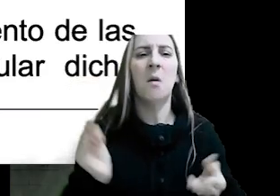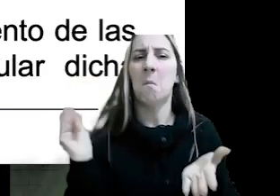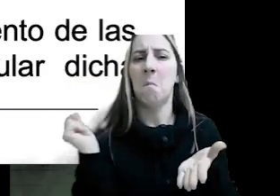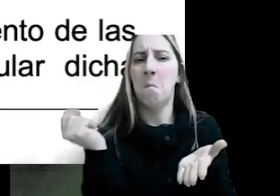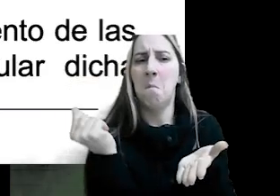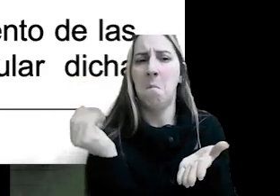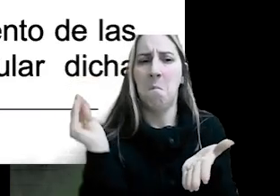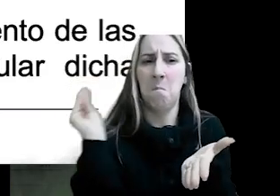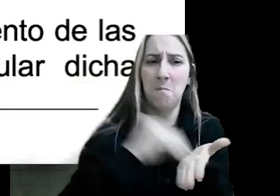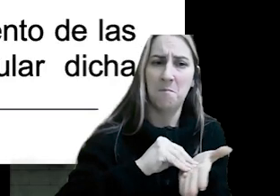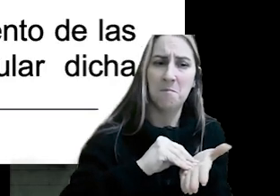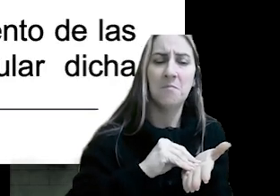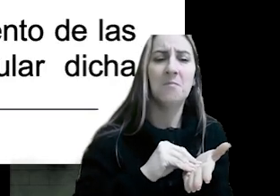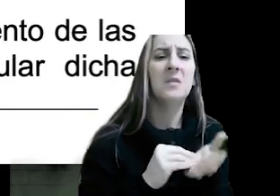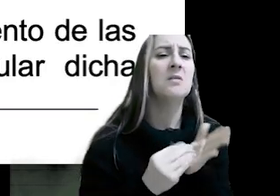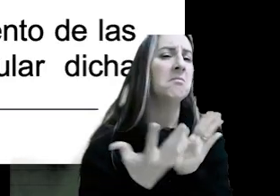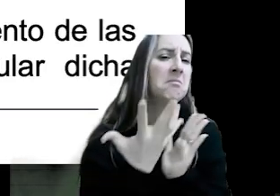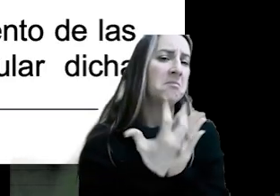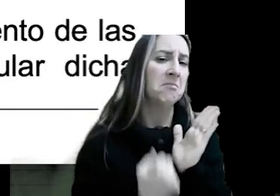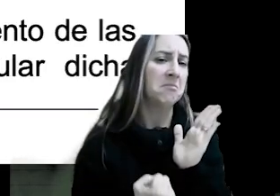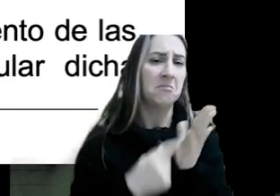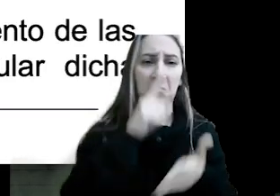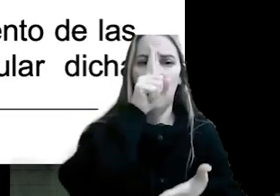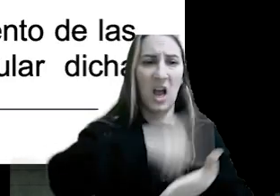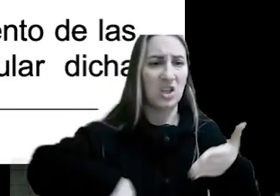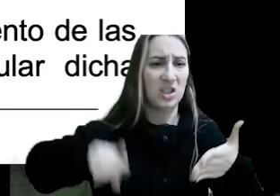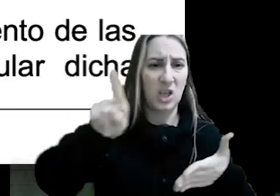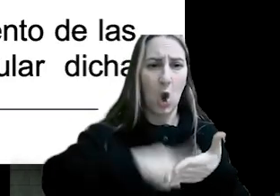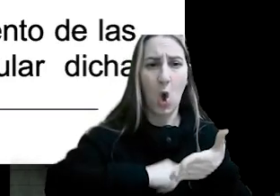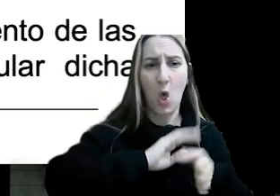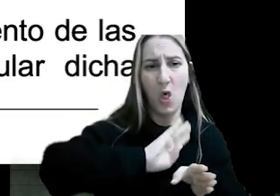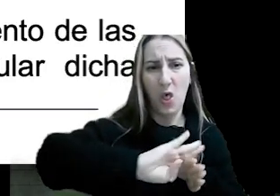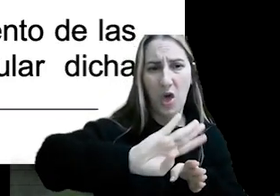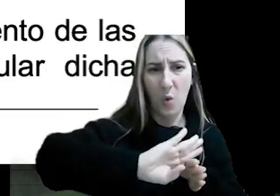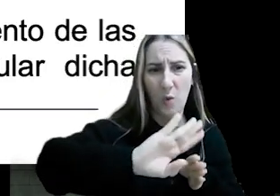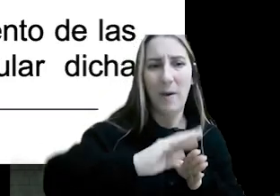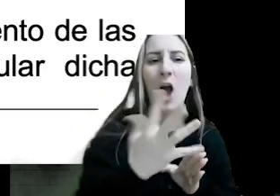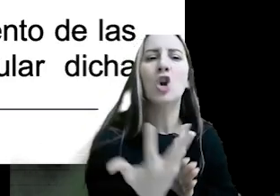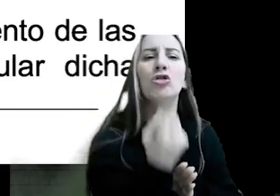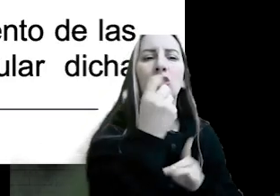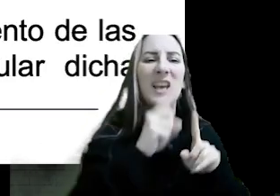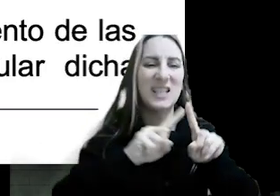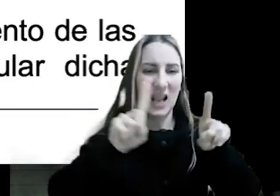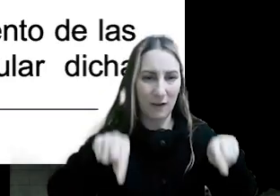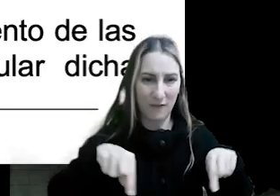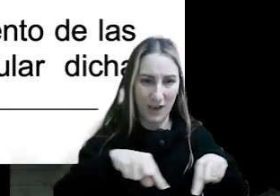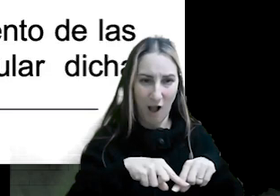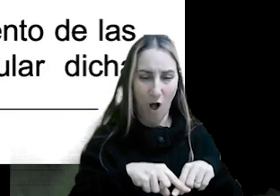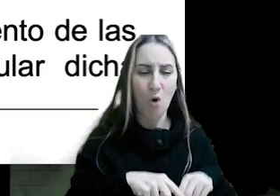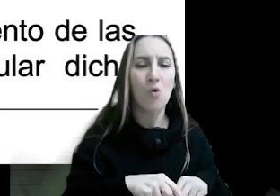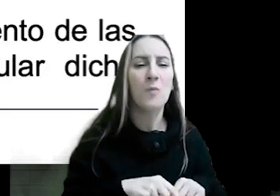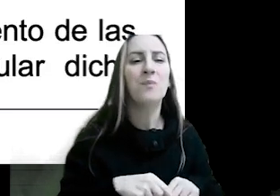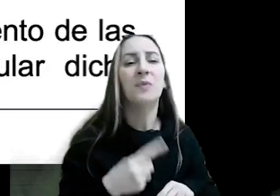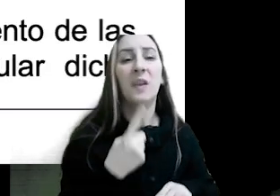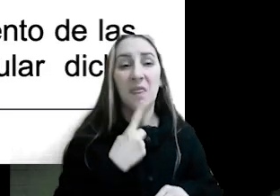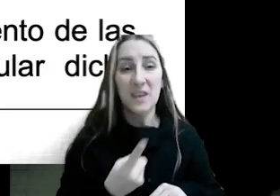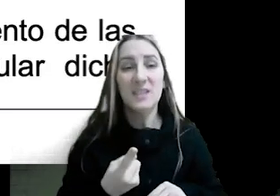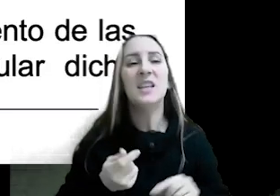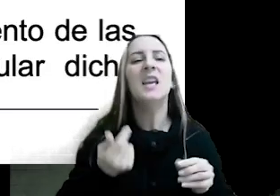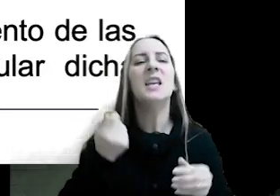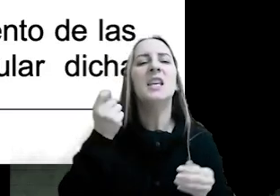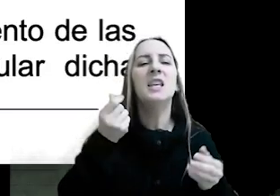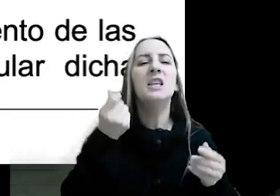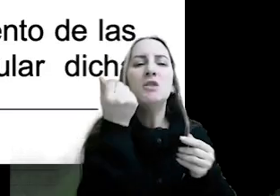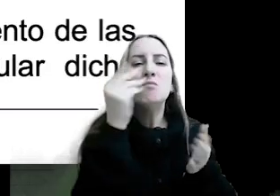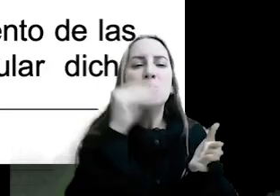importe de retenciones y canceló toda la deuda que tenía para obtener el certificado. Y dice, por un importe total que supera